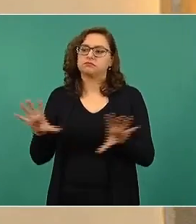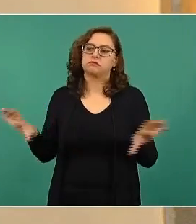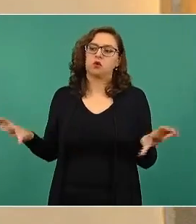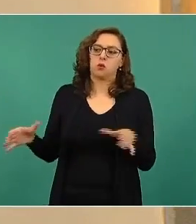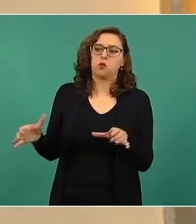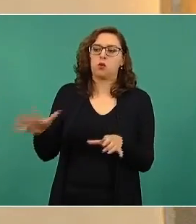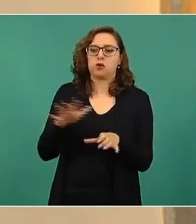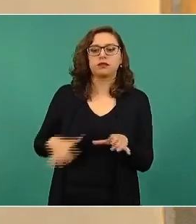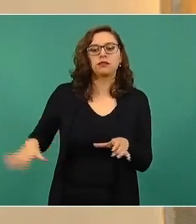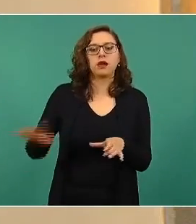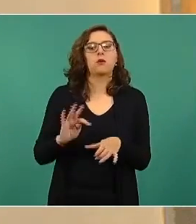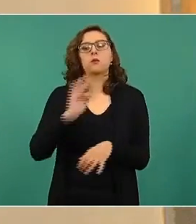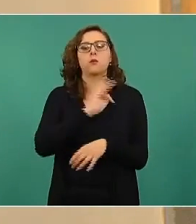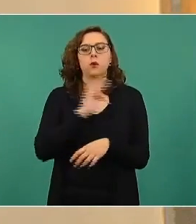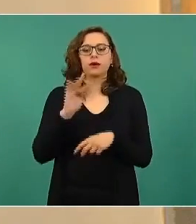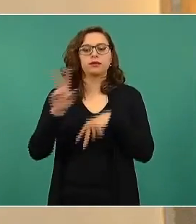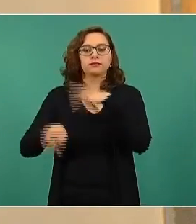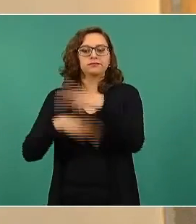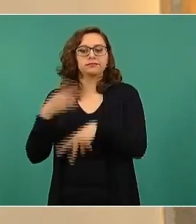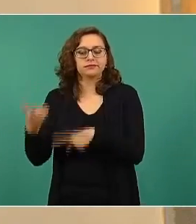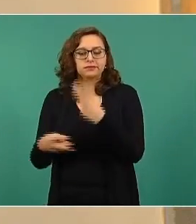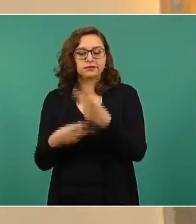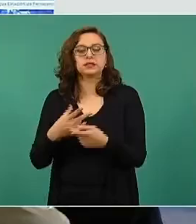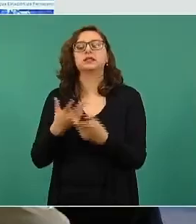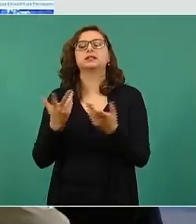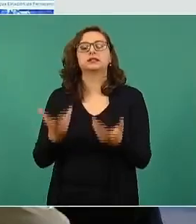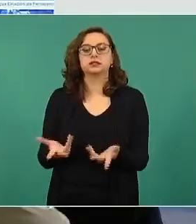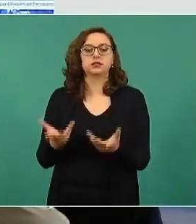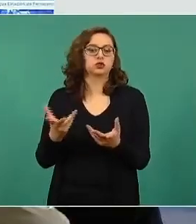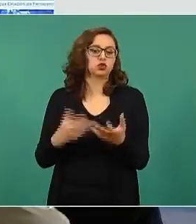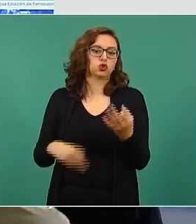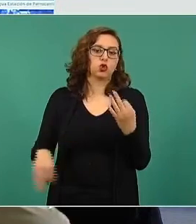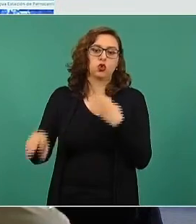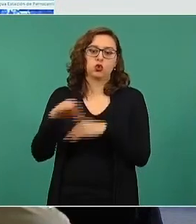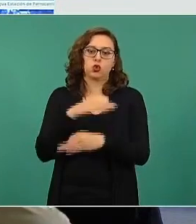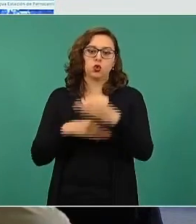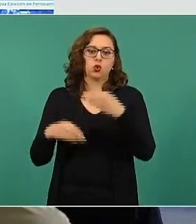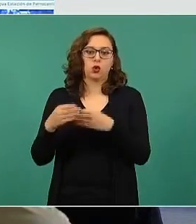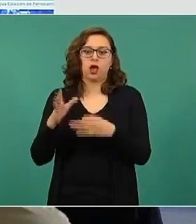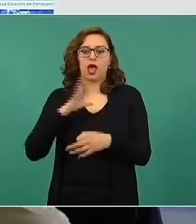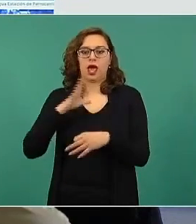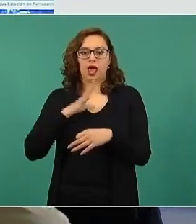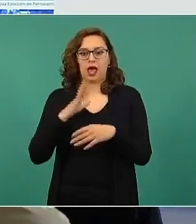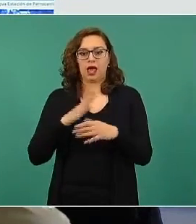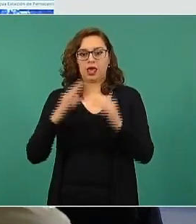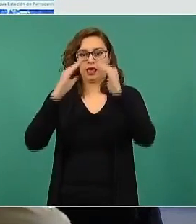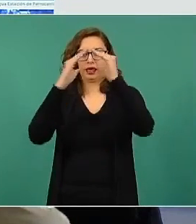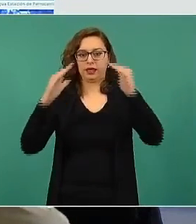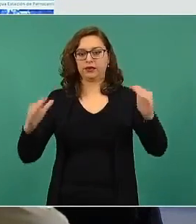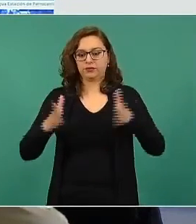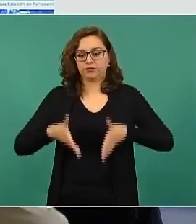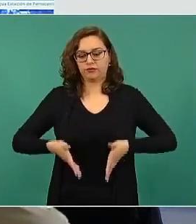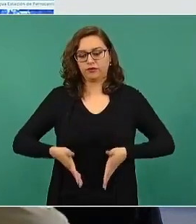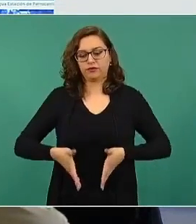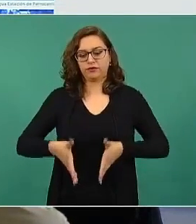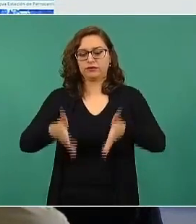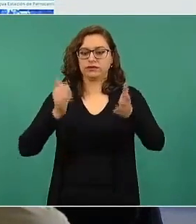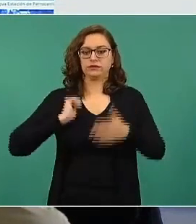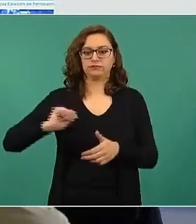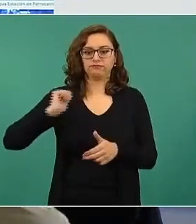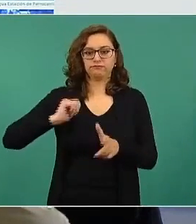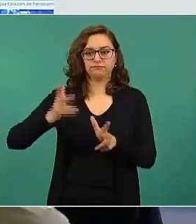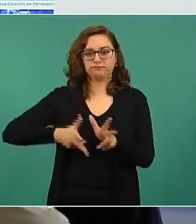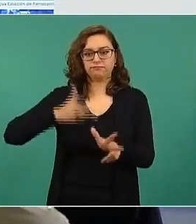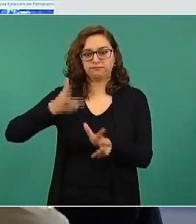y rehabilitamos todo, digamos, este andador donde se ubica al centro la antigua estación de